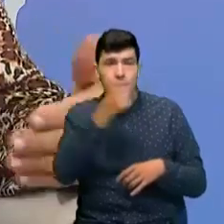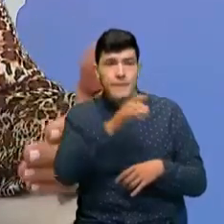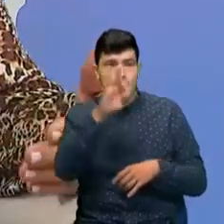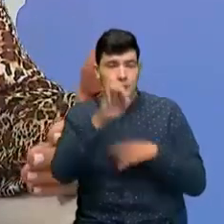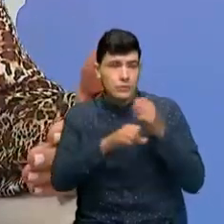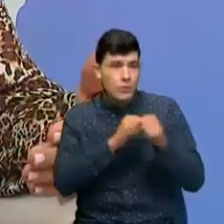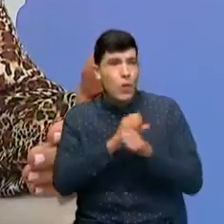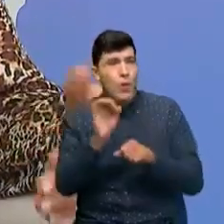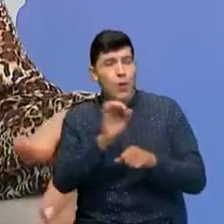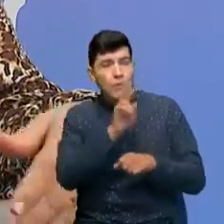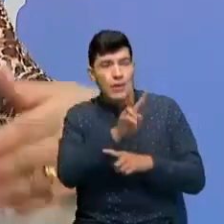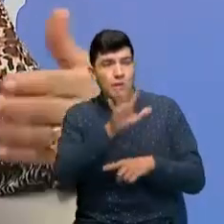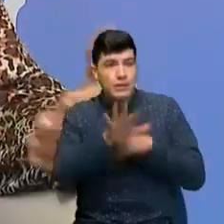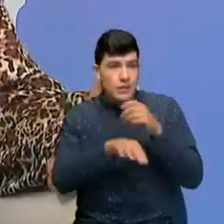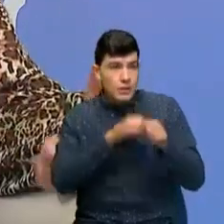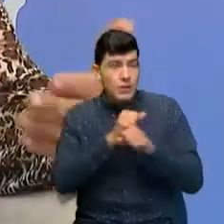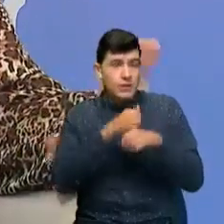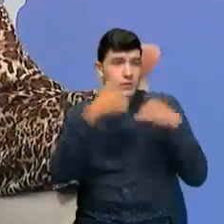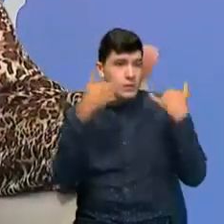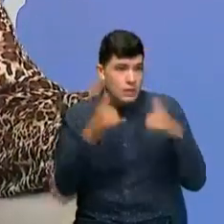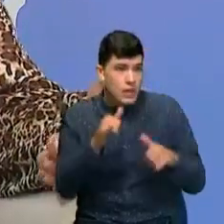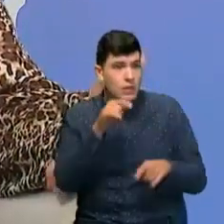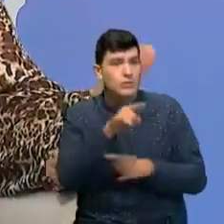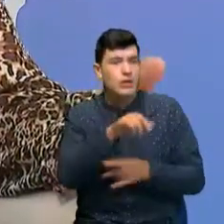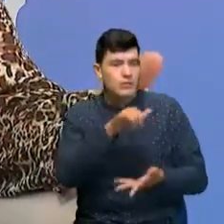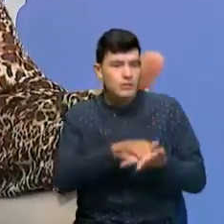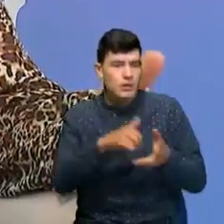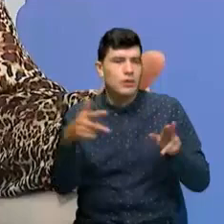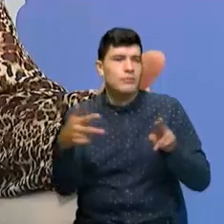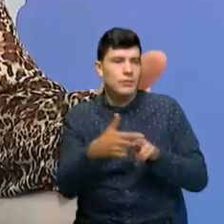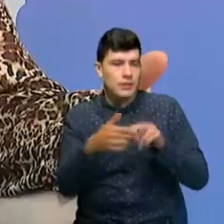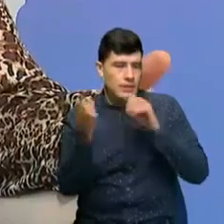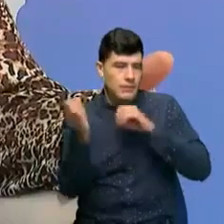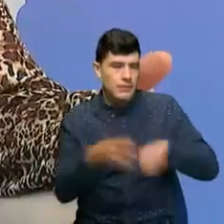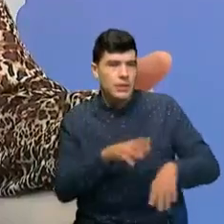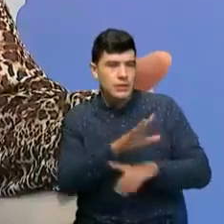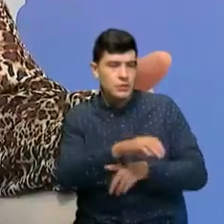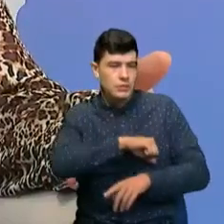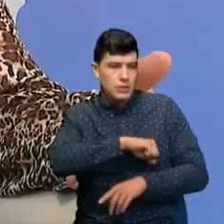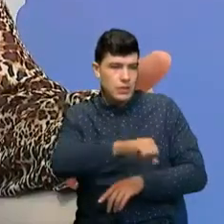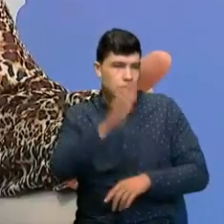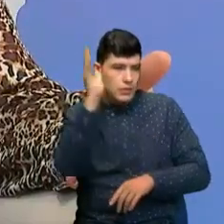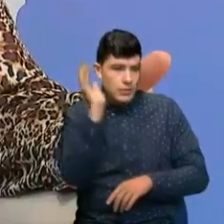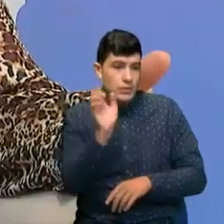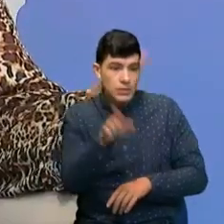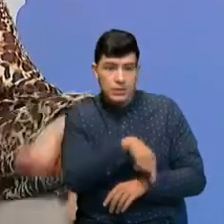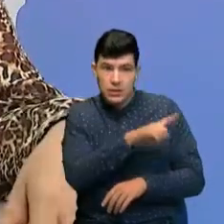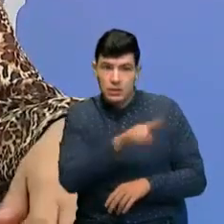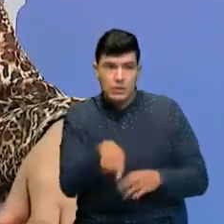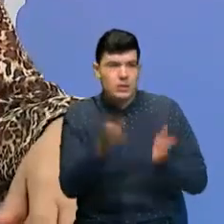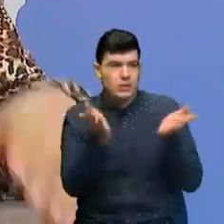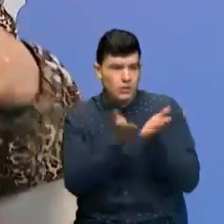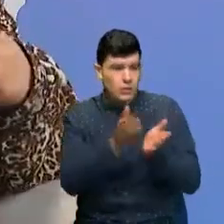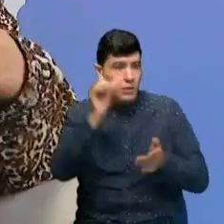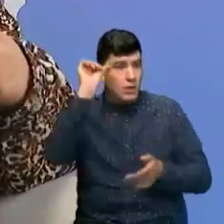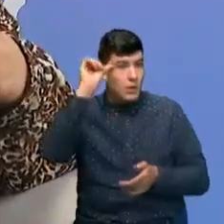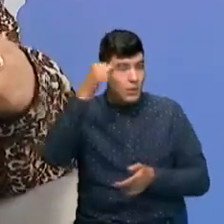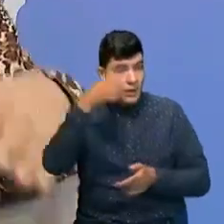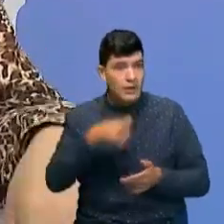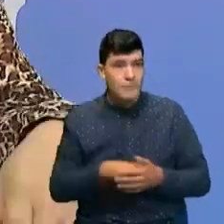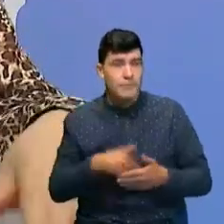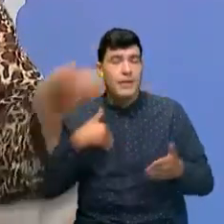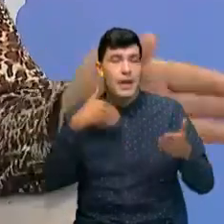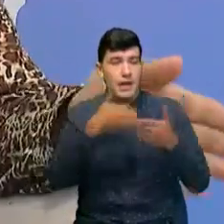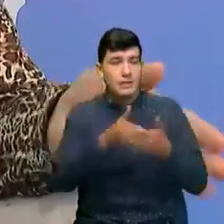decir, los 25 años de edad, entonces ahí sí ya pues se pierde la pensión si no están estudiando, recordémonos. Hasta